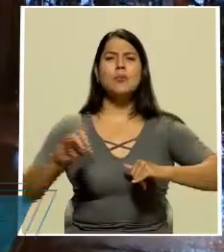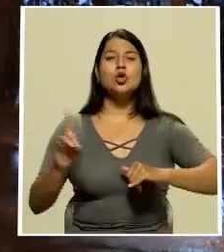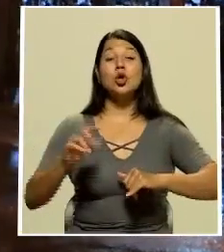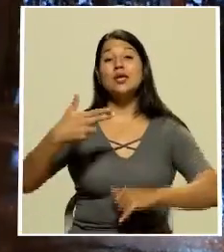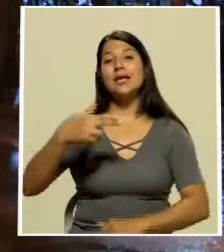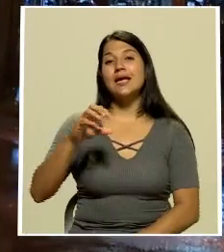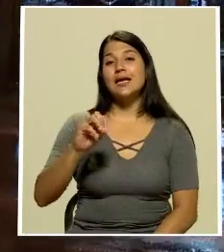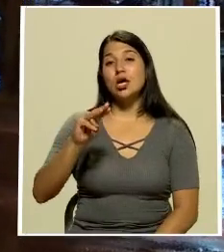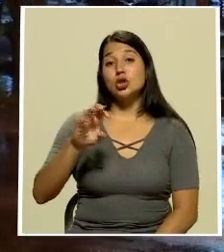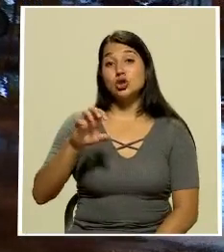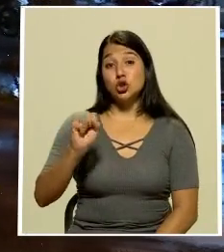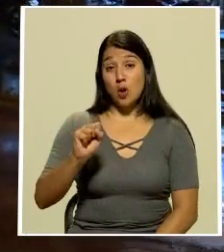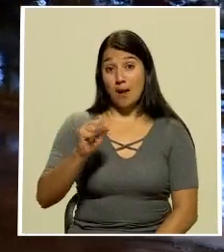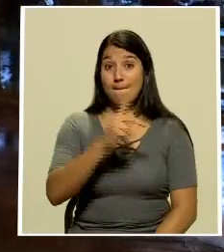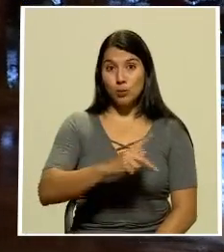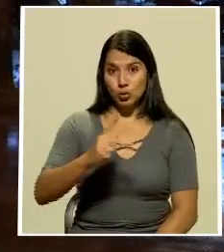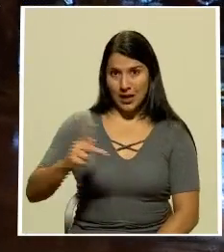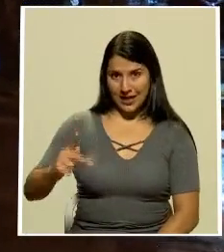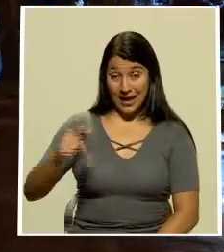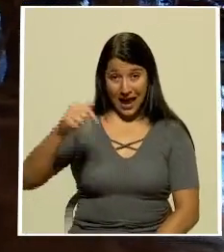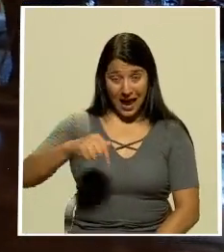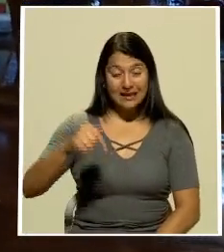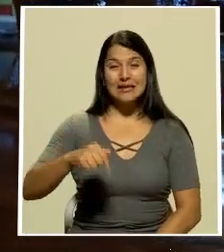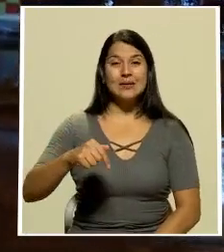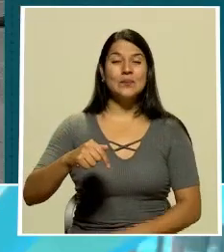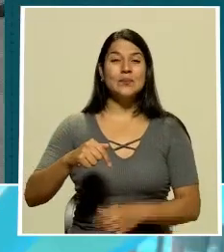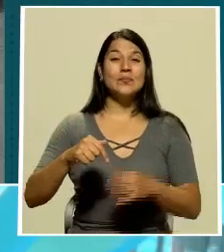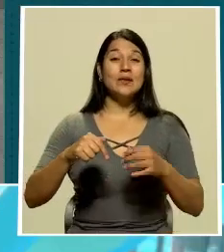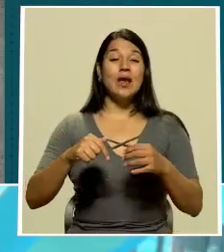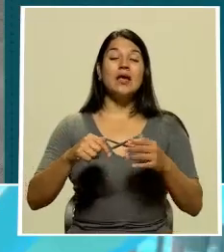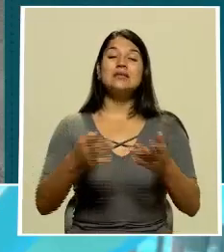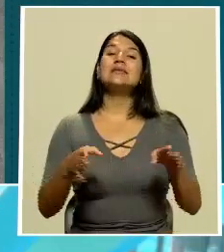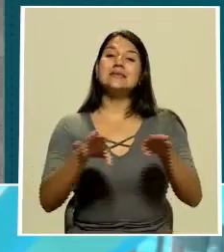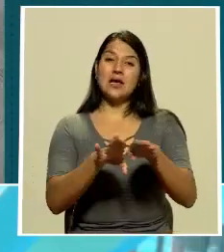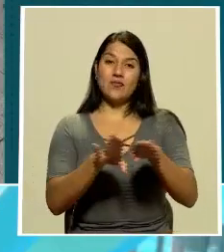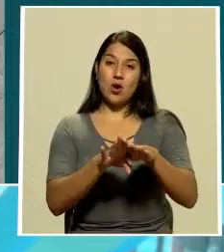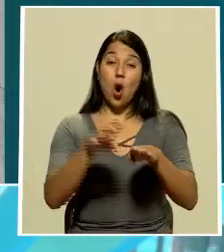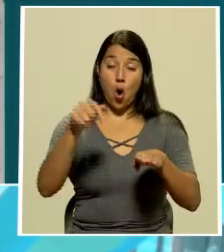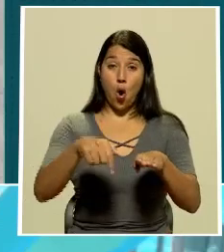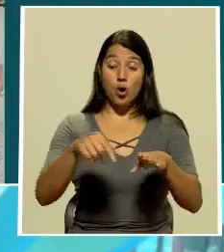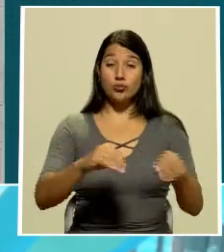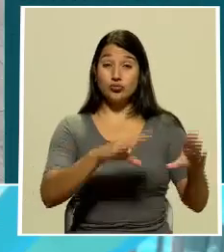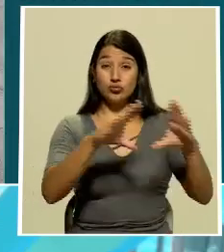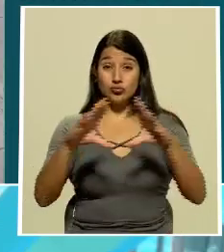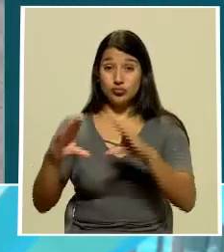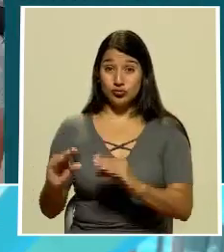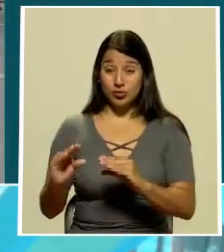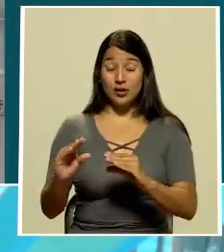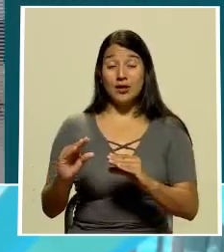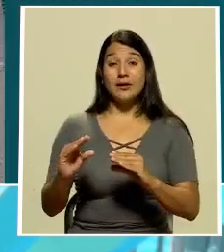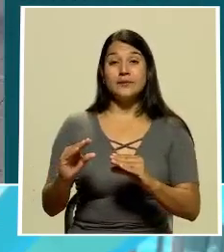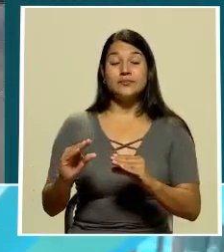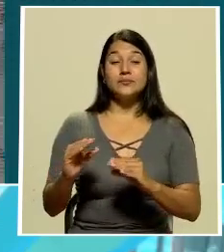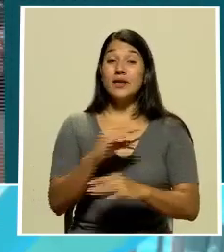Punta Arenas. Este es uno de los puntos de muchos que se han bloqueado durante el día de hoy aquí en la Interamericana